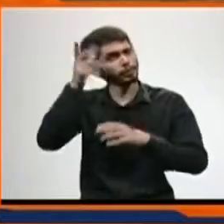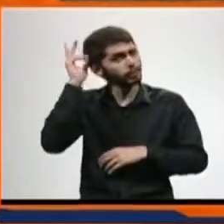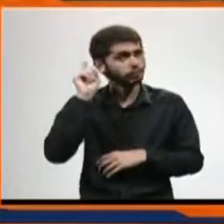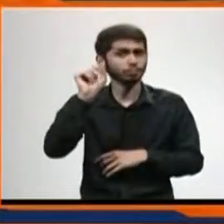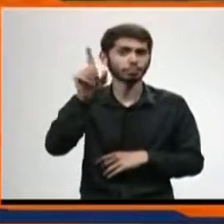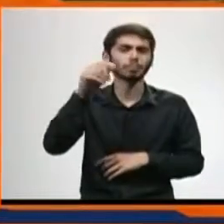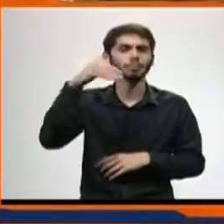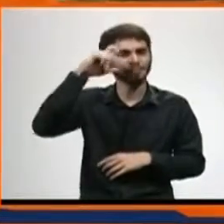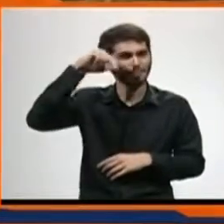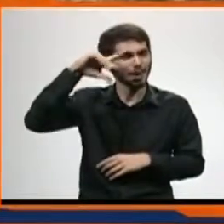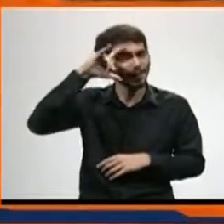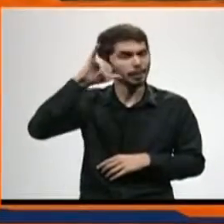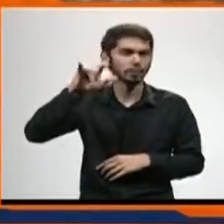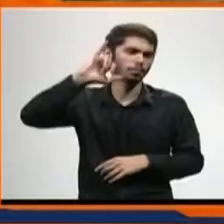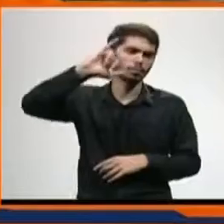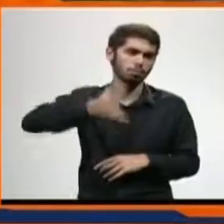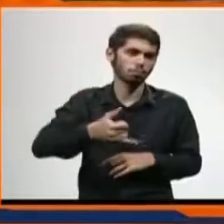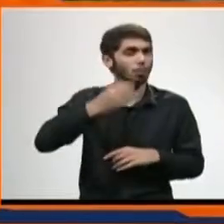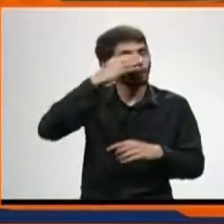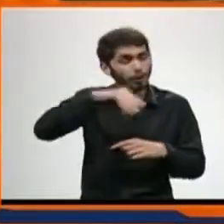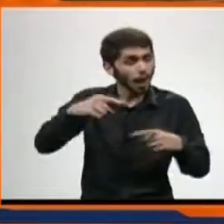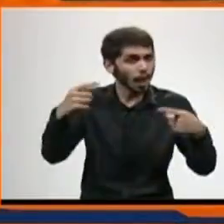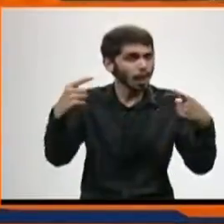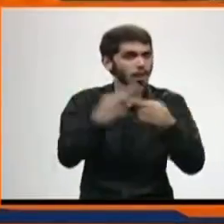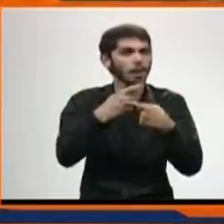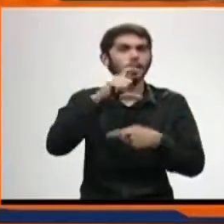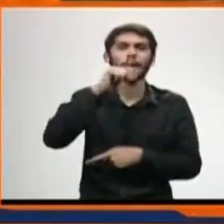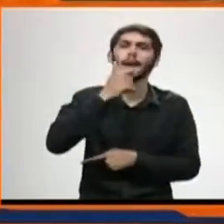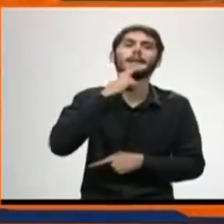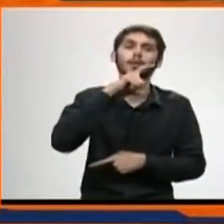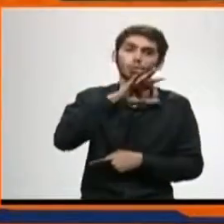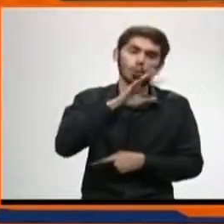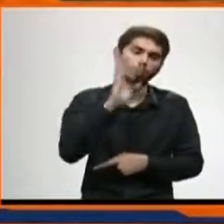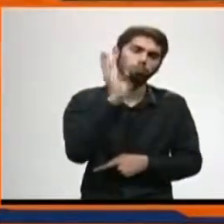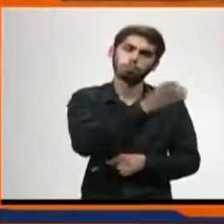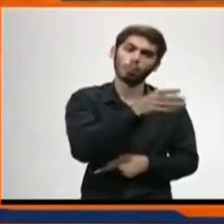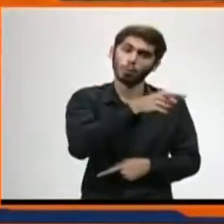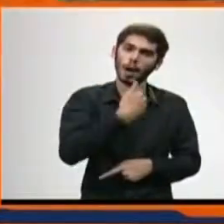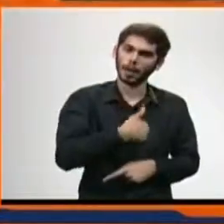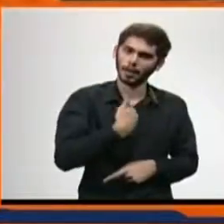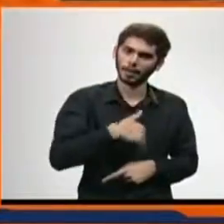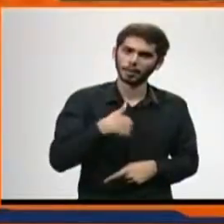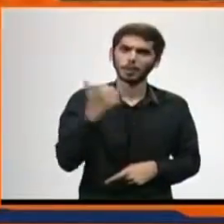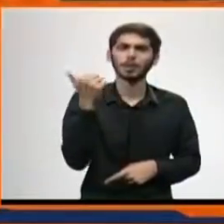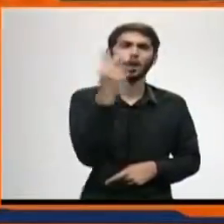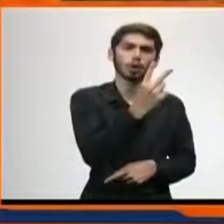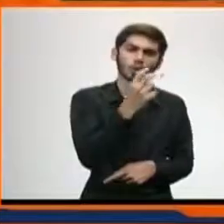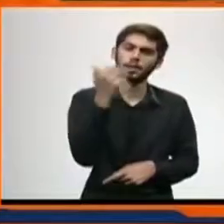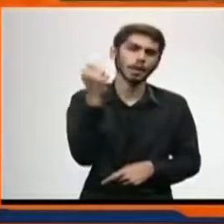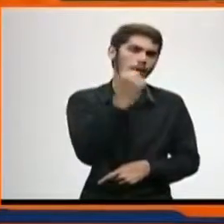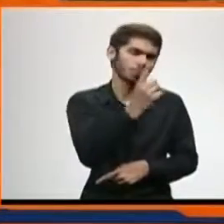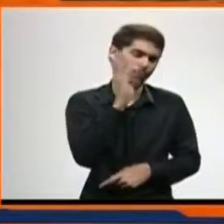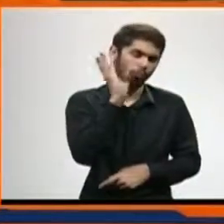trofeo en la final venció el argentino Ezequiel casco preclasificado número uno por 62 y